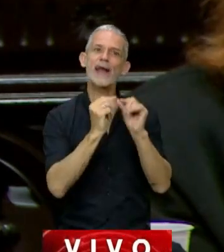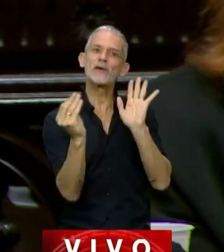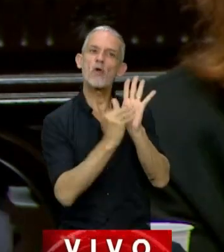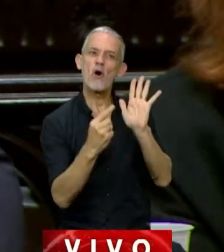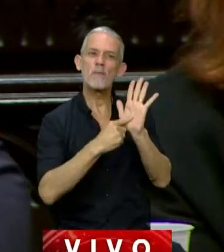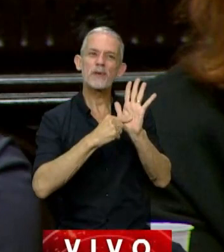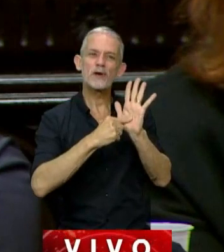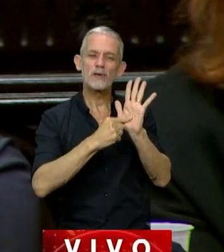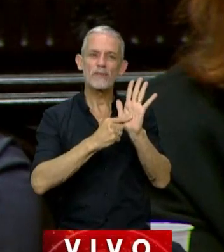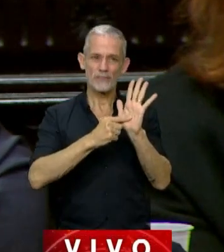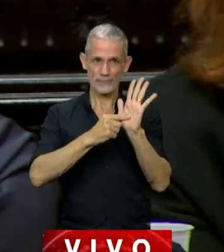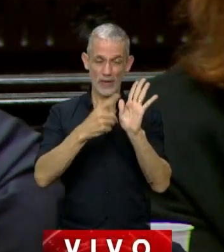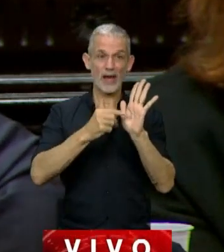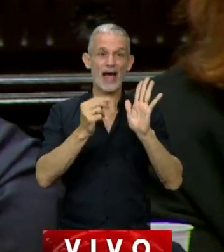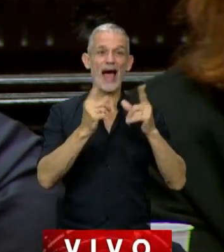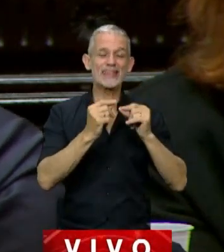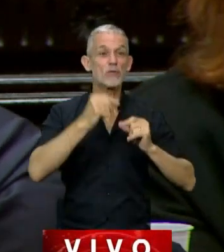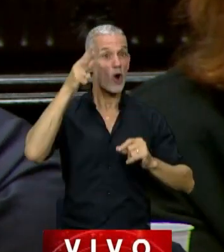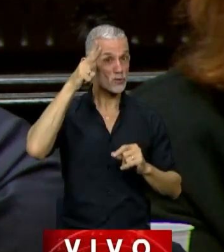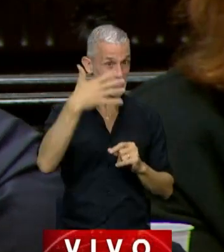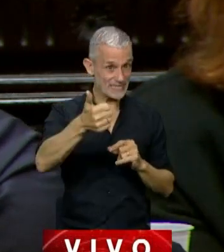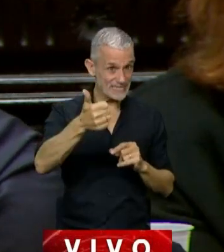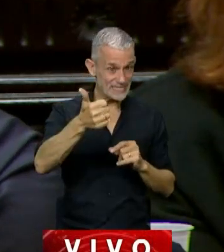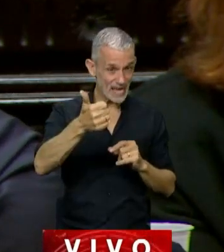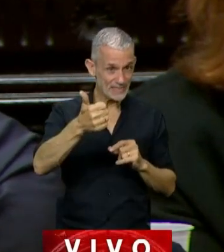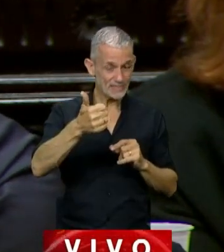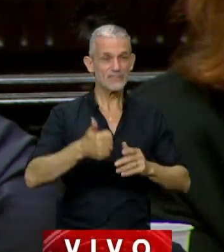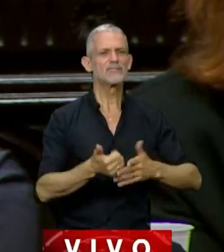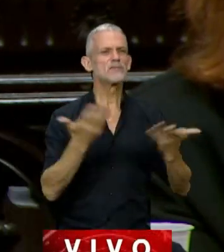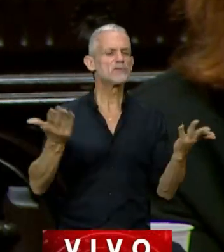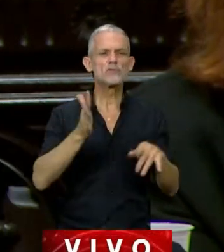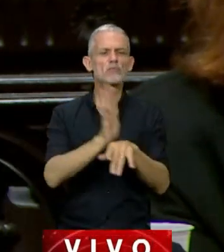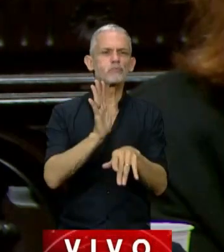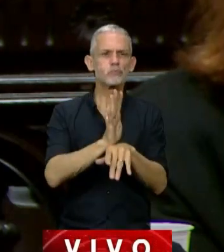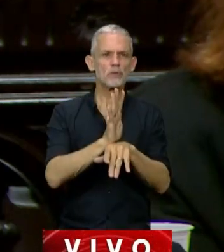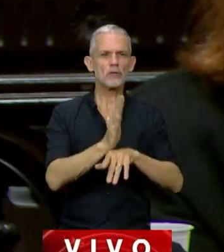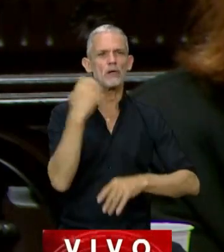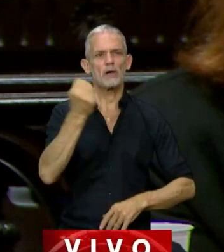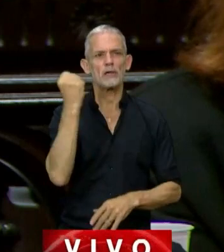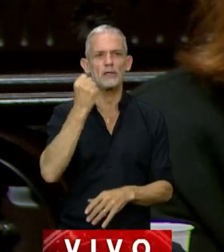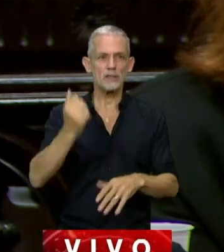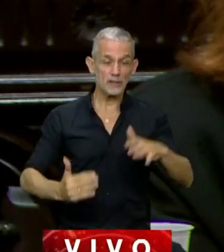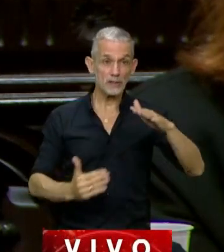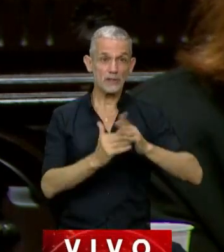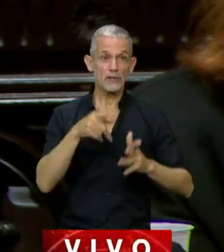hoy, artículo 86, que es de vital importancia